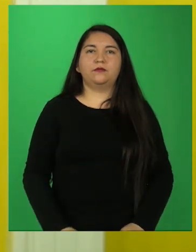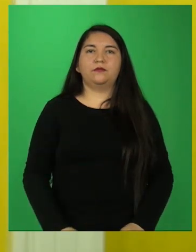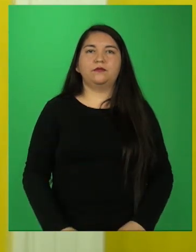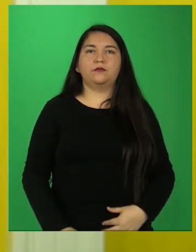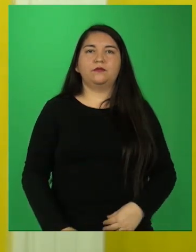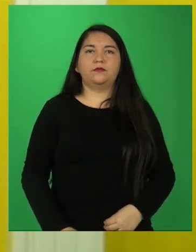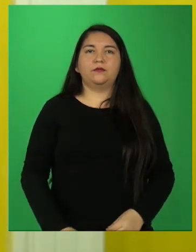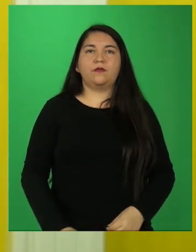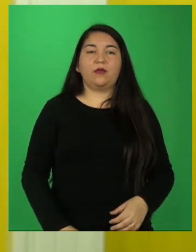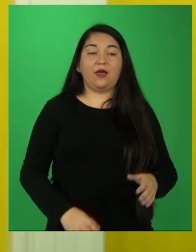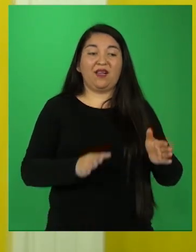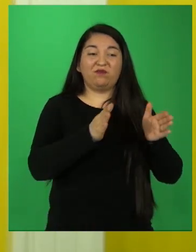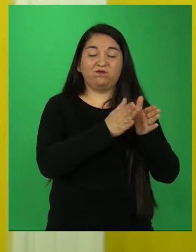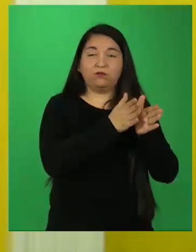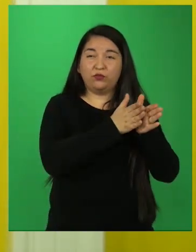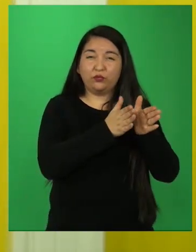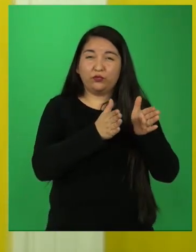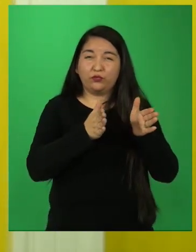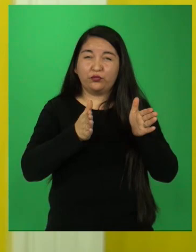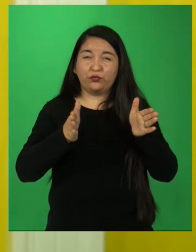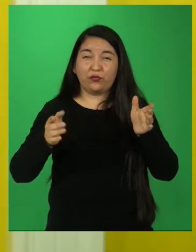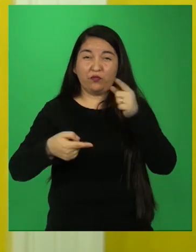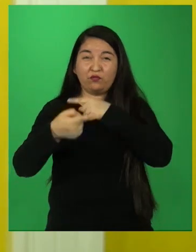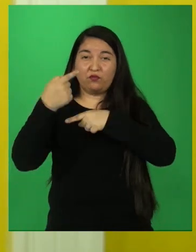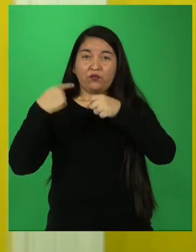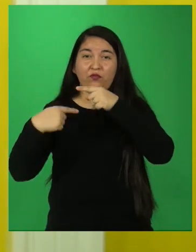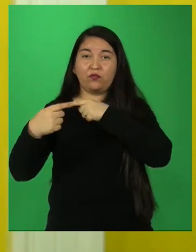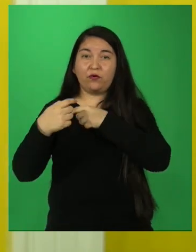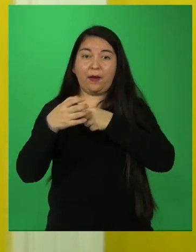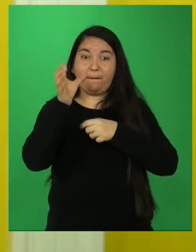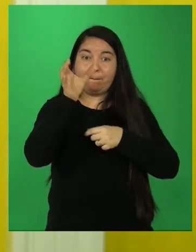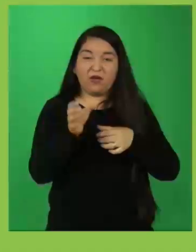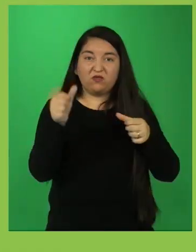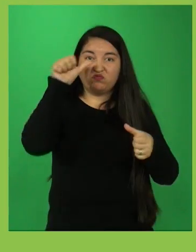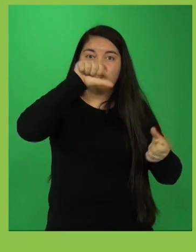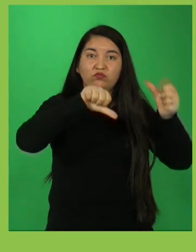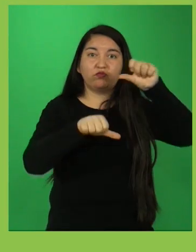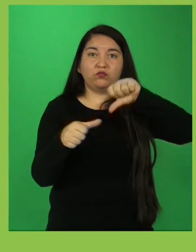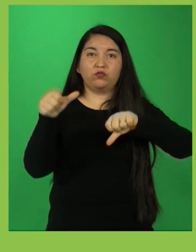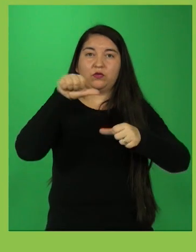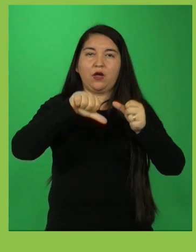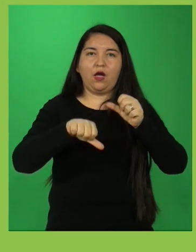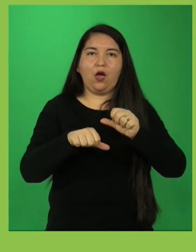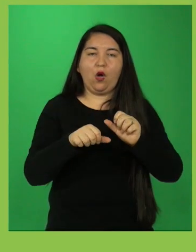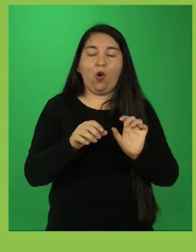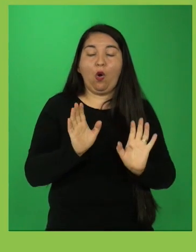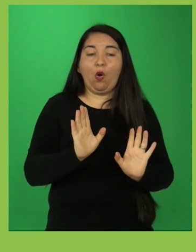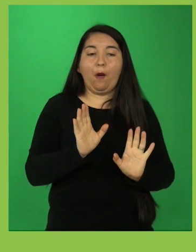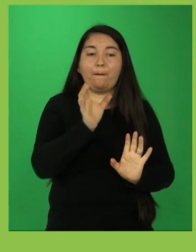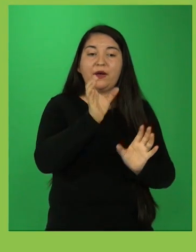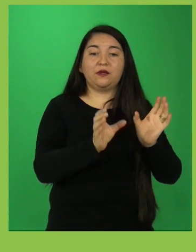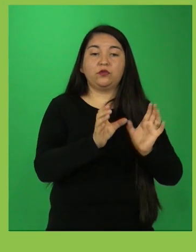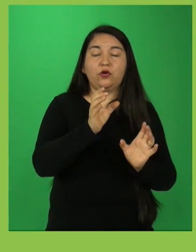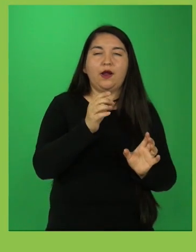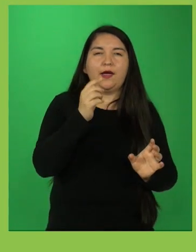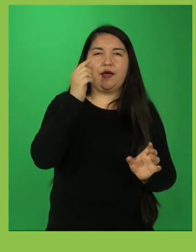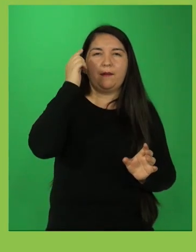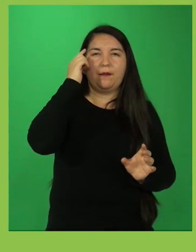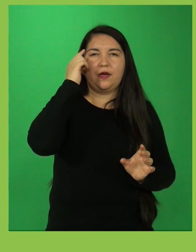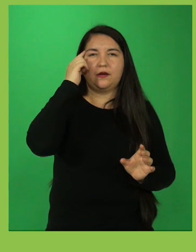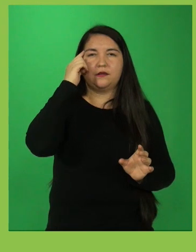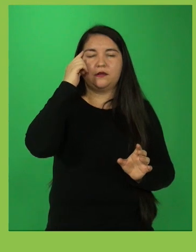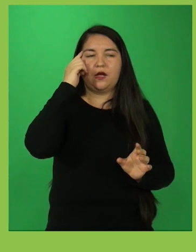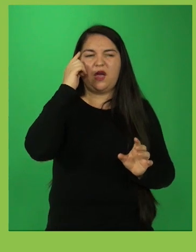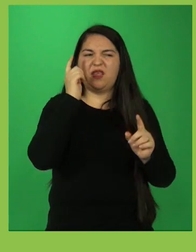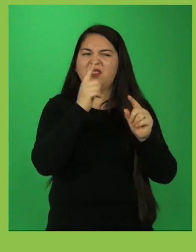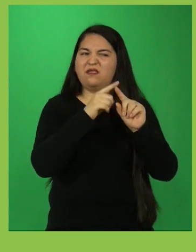A lo largo de la historia, los científicos o gente creyente en otras religiones ha tratado de dar